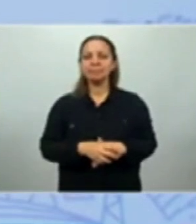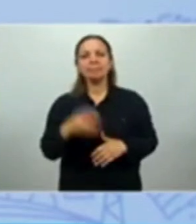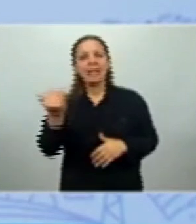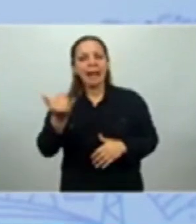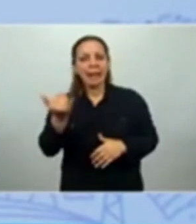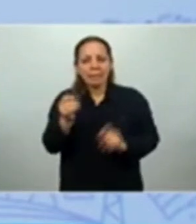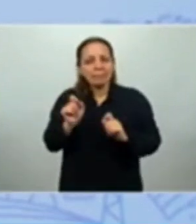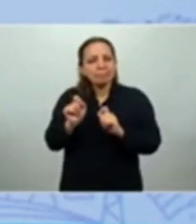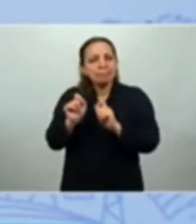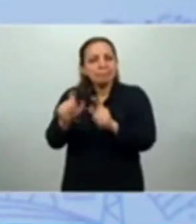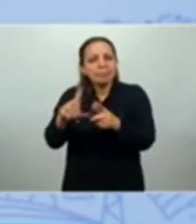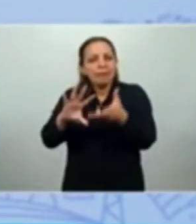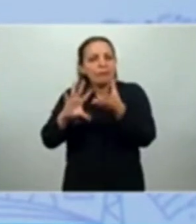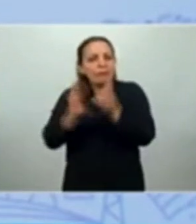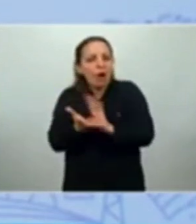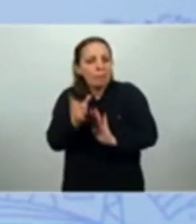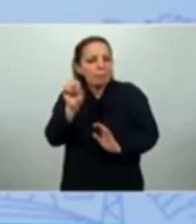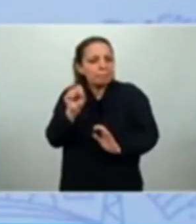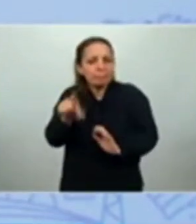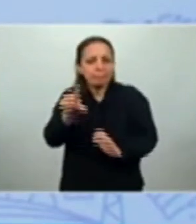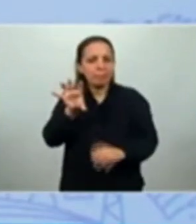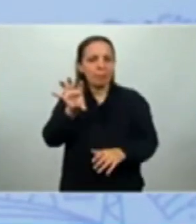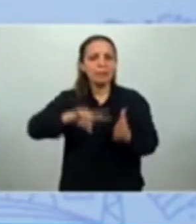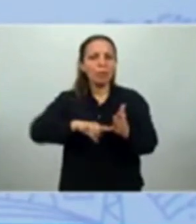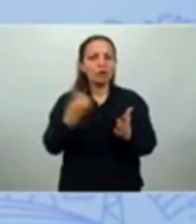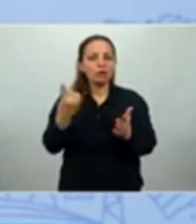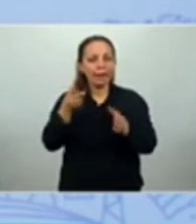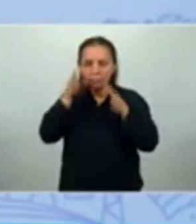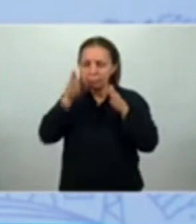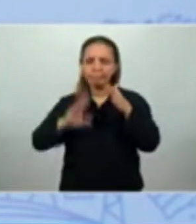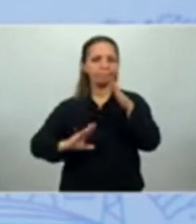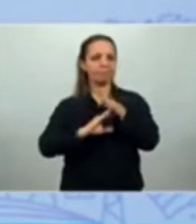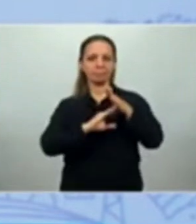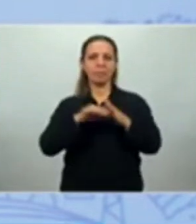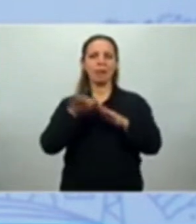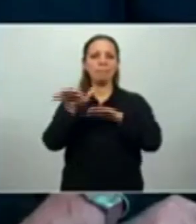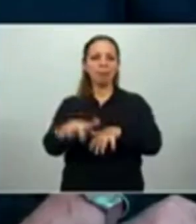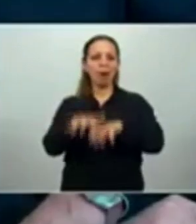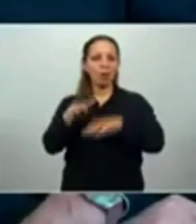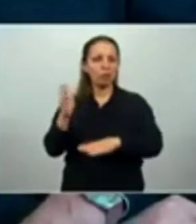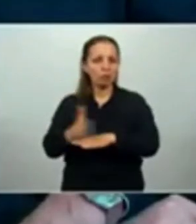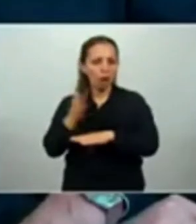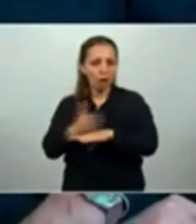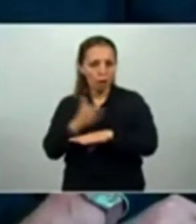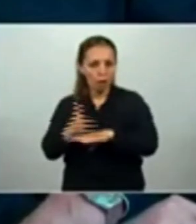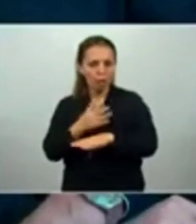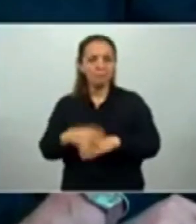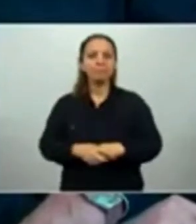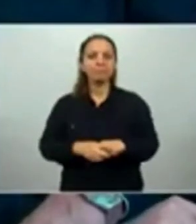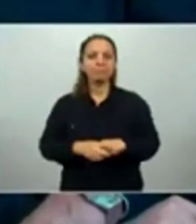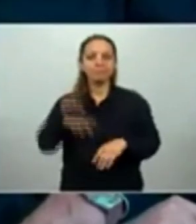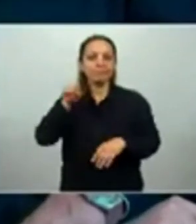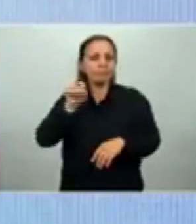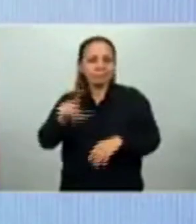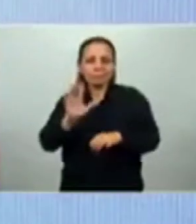tiene una estructura, una matriz que pone a la producción en el centro. Somos, decimos muchas veces, el